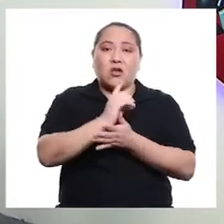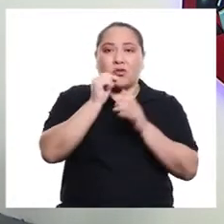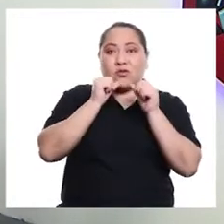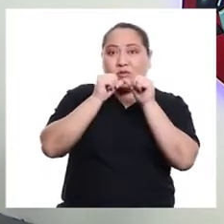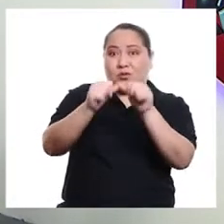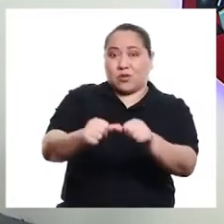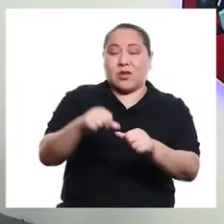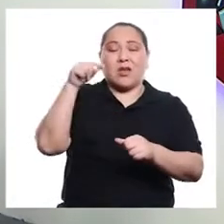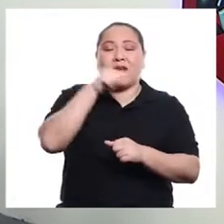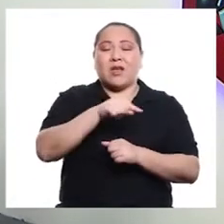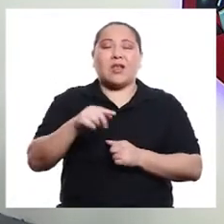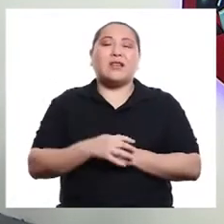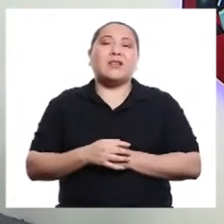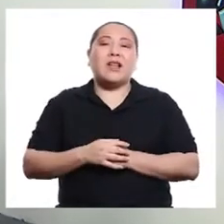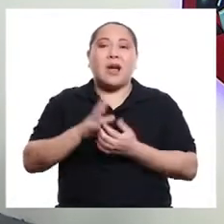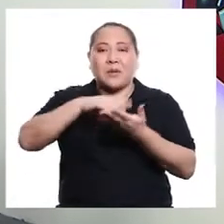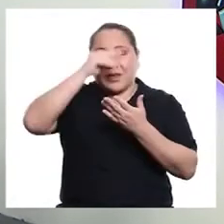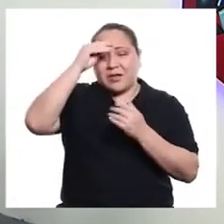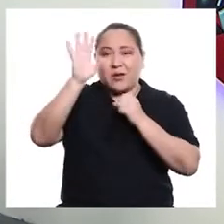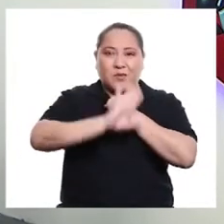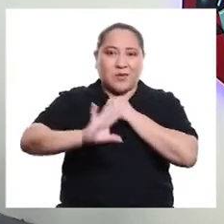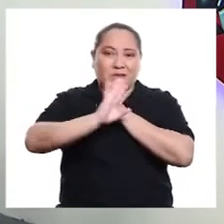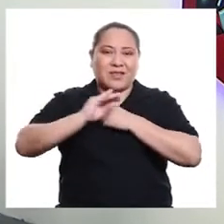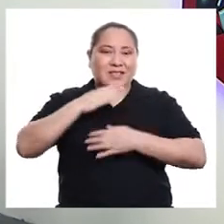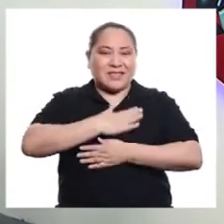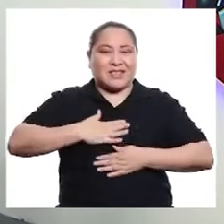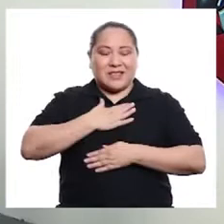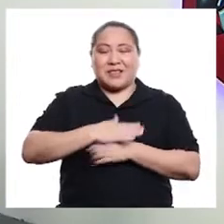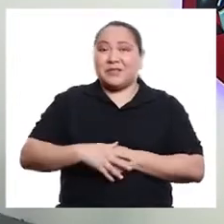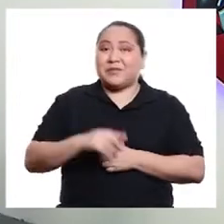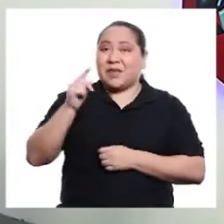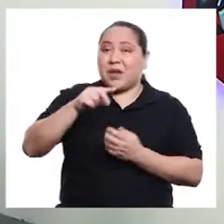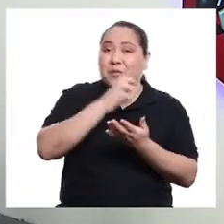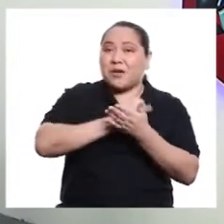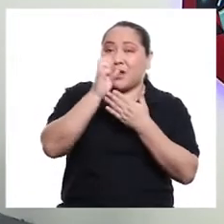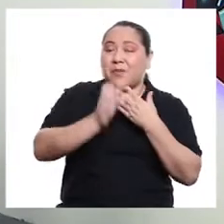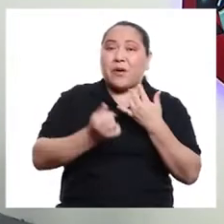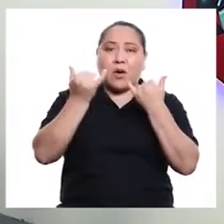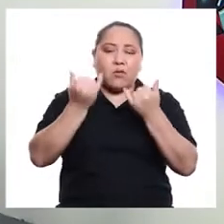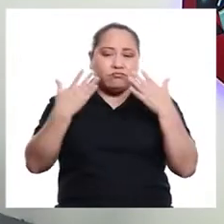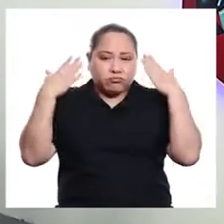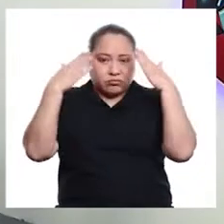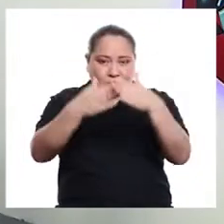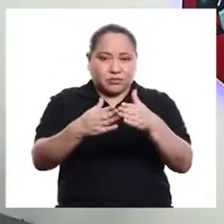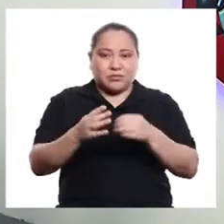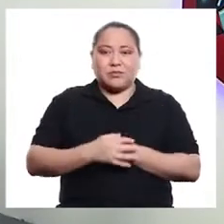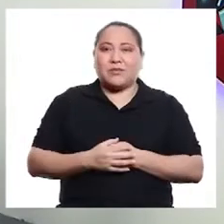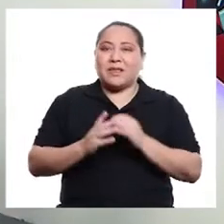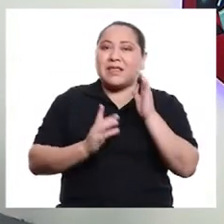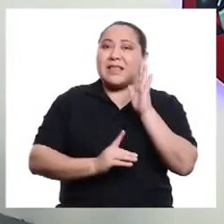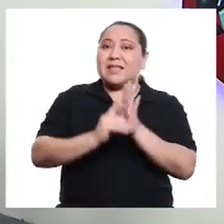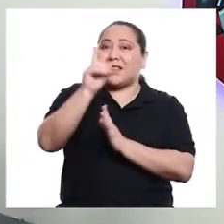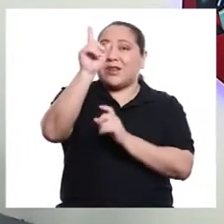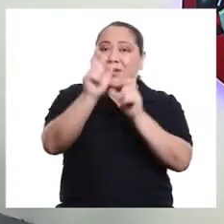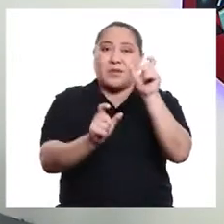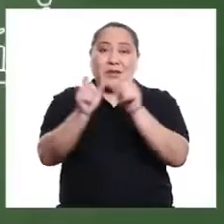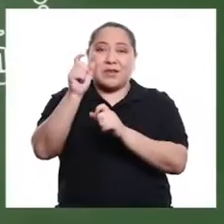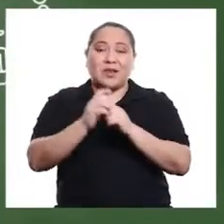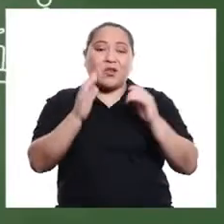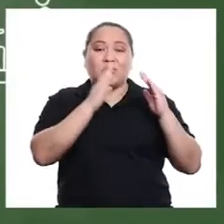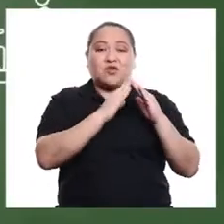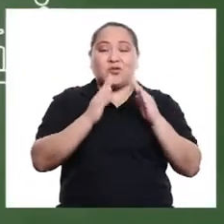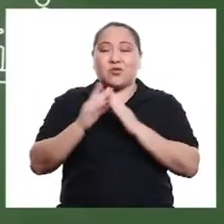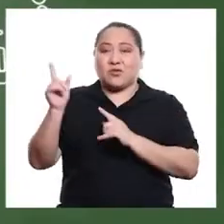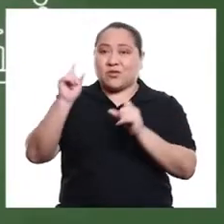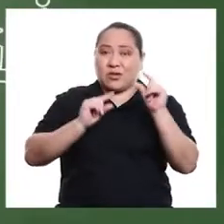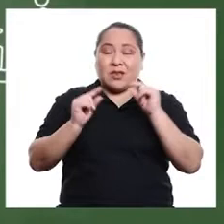aprendiendo desde casa de manera segura y divertida. Y el programa de hoy tratará sobre... Desarrollo personal, ciudadanía